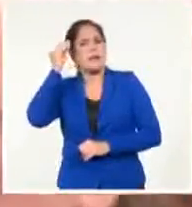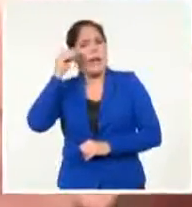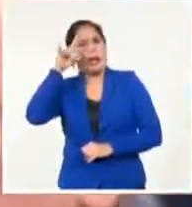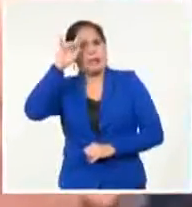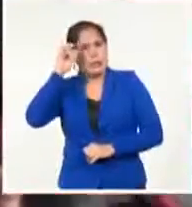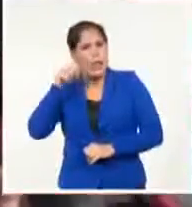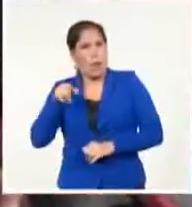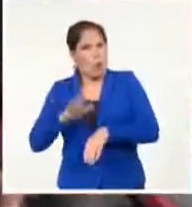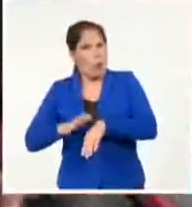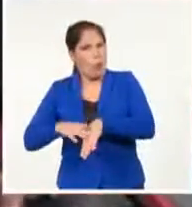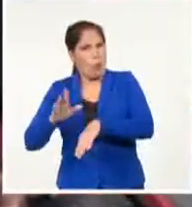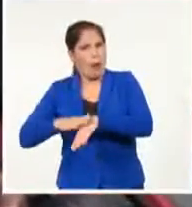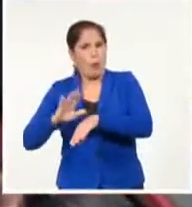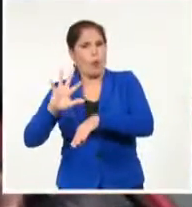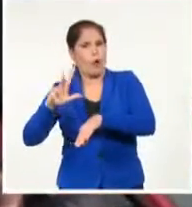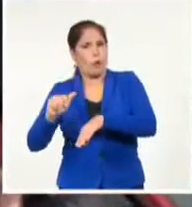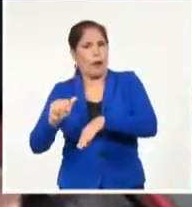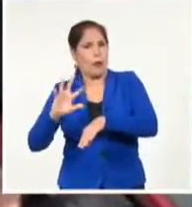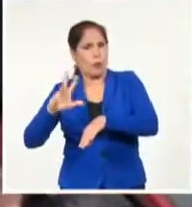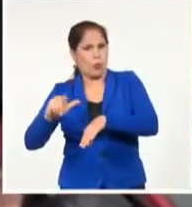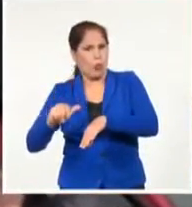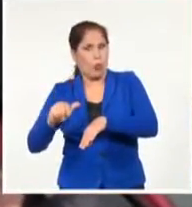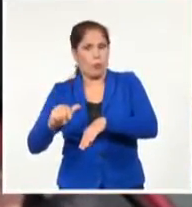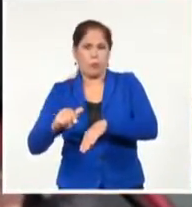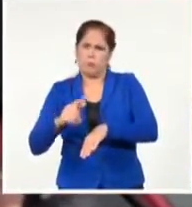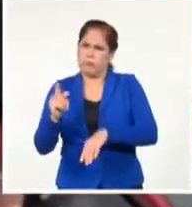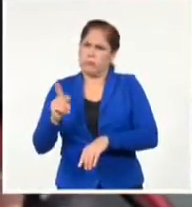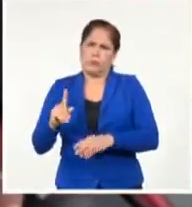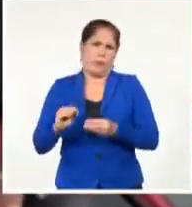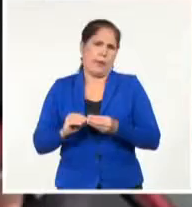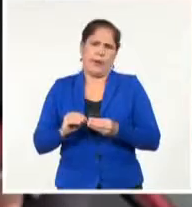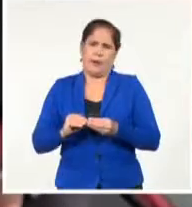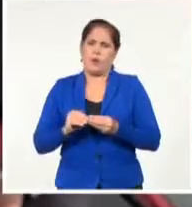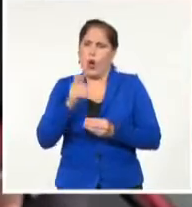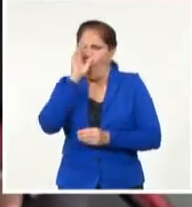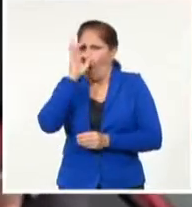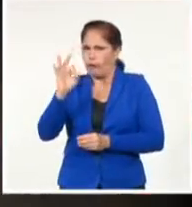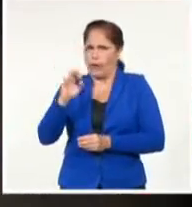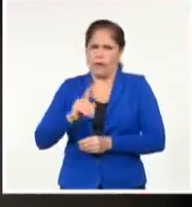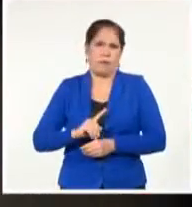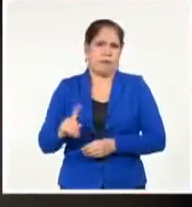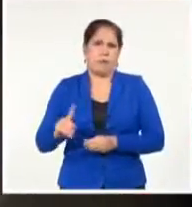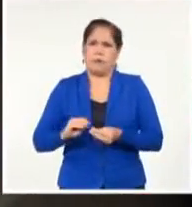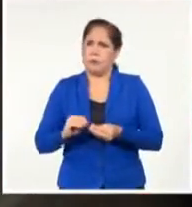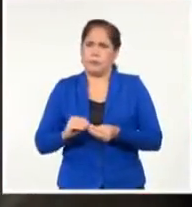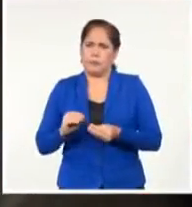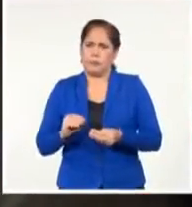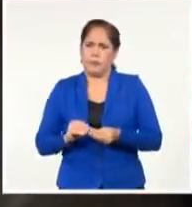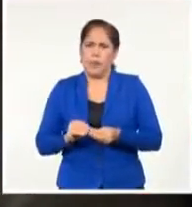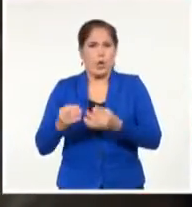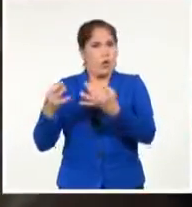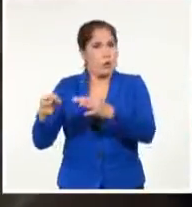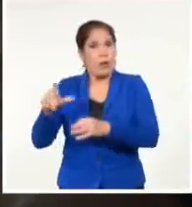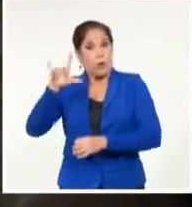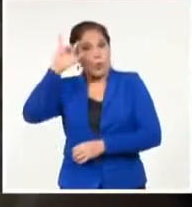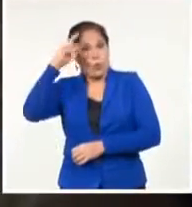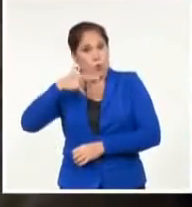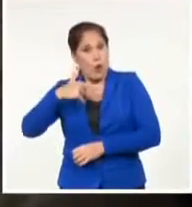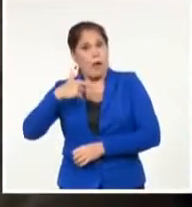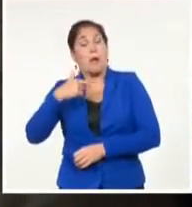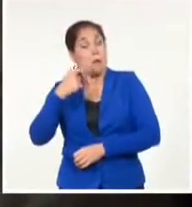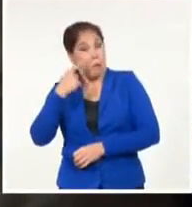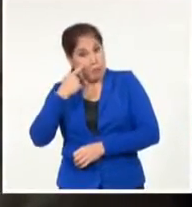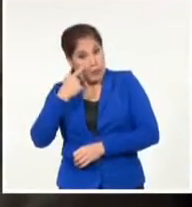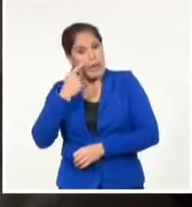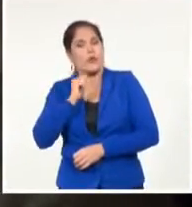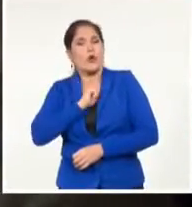términos como corrupto y ladrón para referirse al exgobernante. La víspera, Lula reconoció que buscará